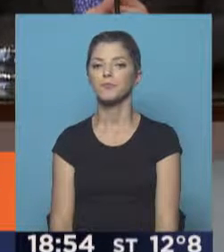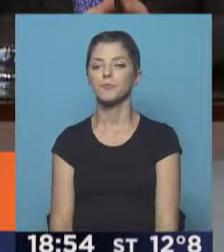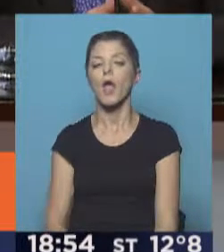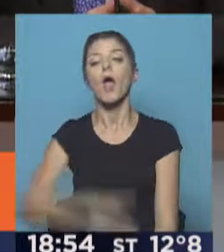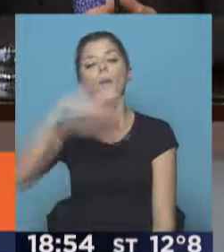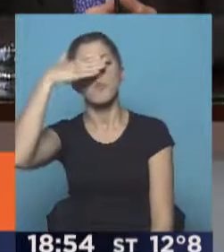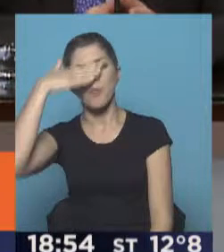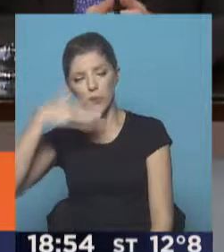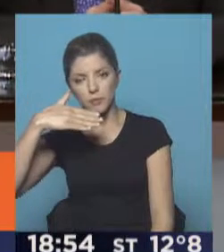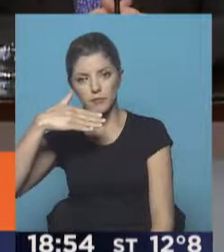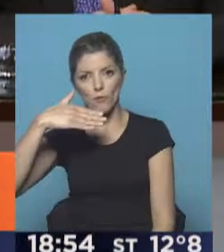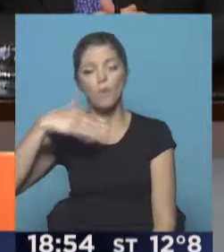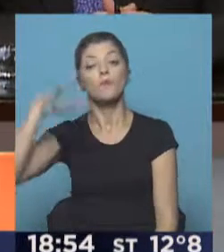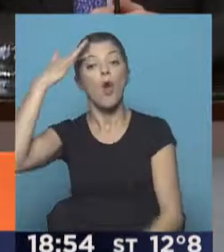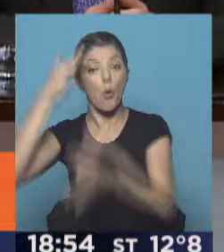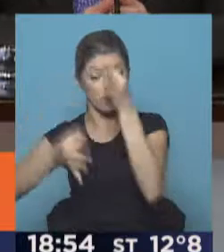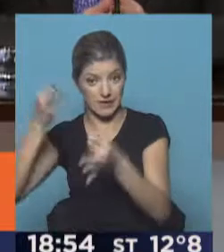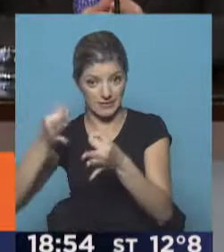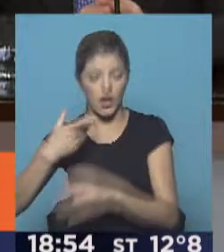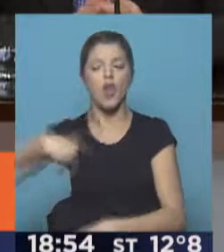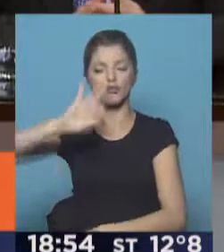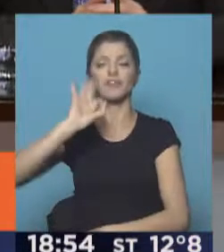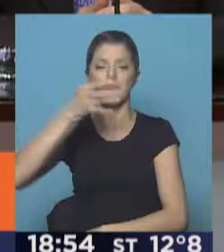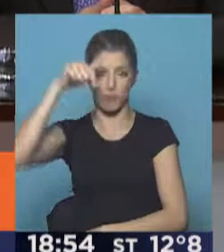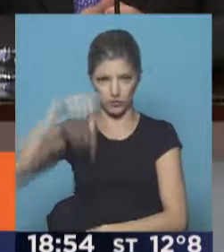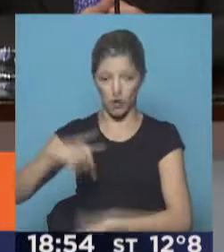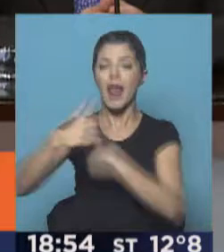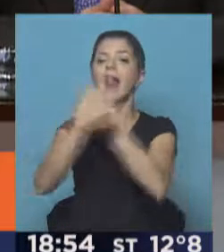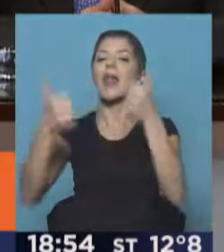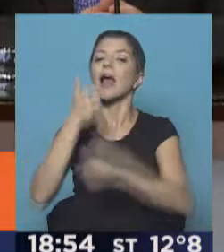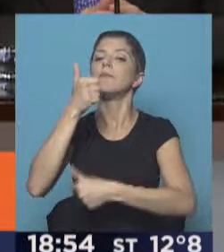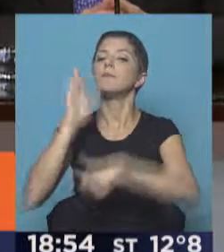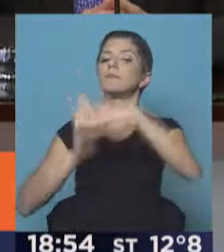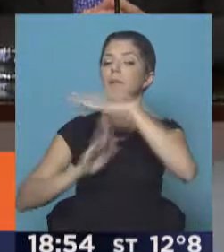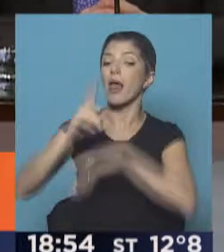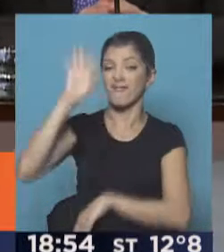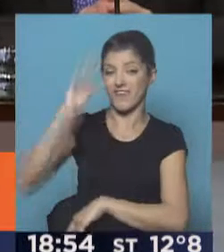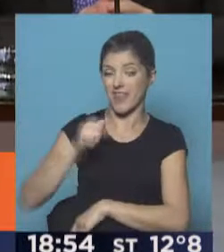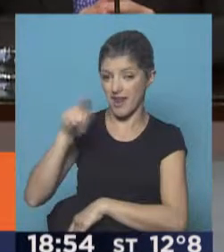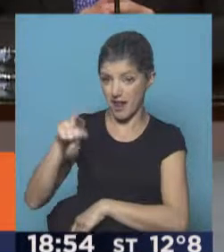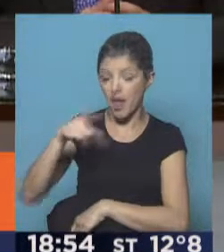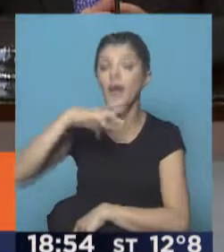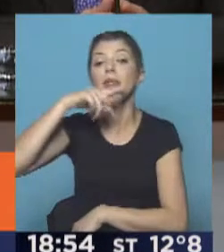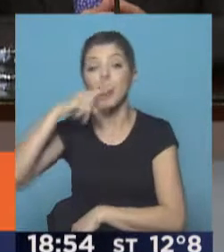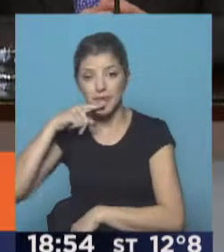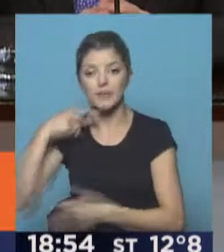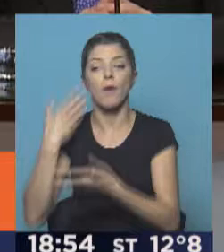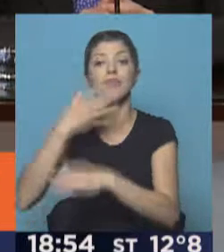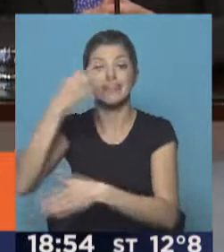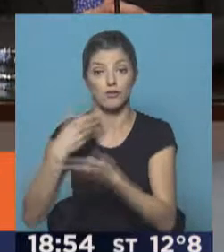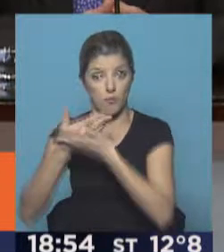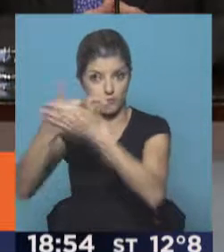judicial, sabiendo que hoy tenemos un fallo de la Cámara Federal de La Plata, mañana estaremos presentando un recurso